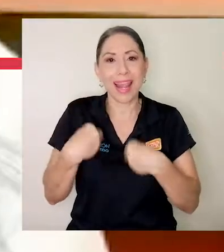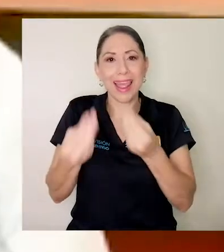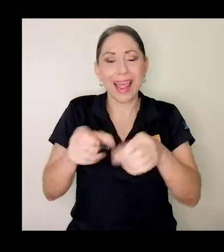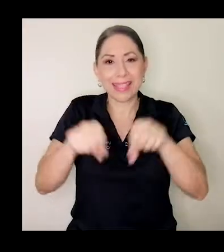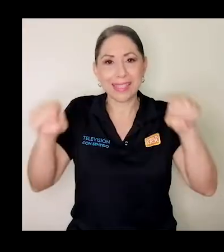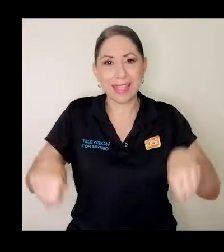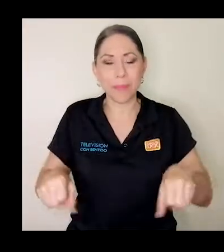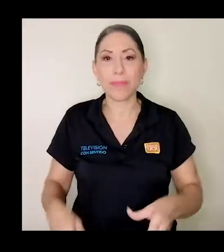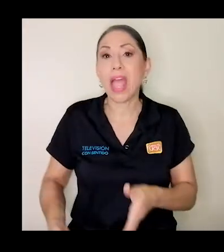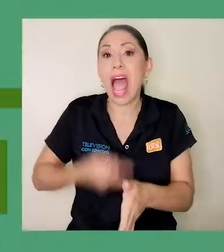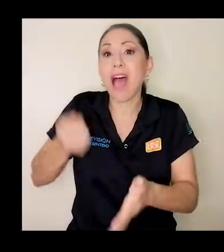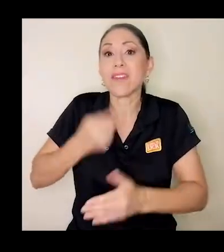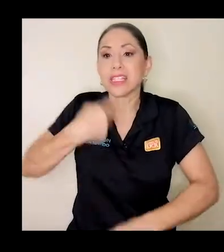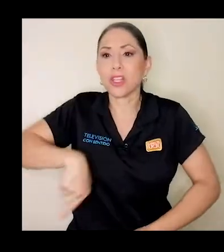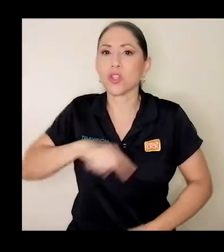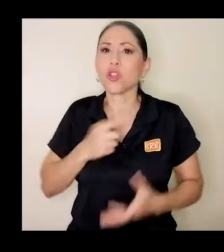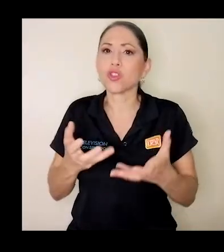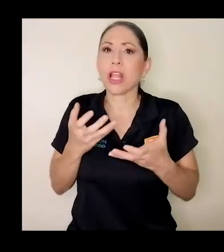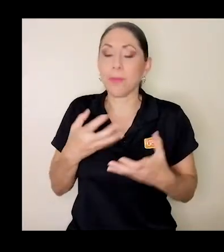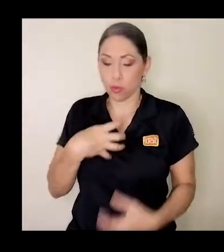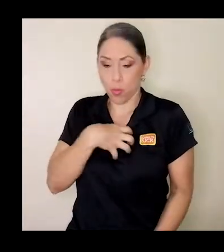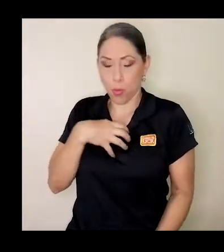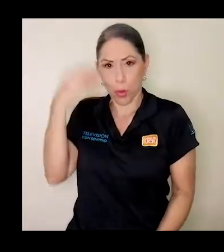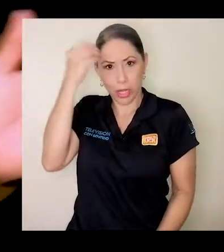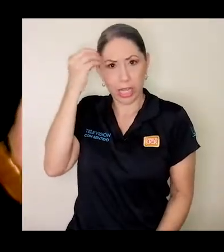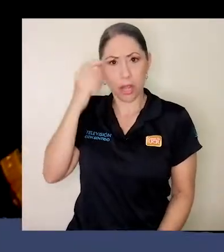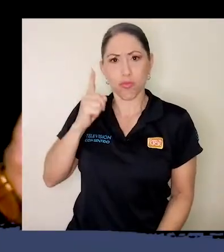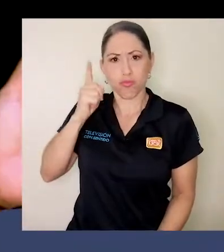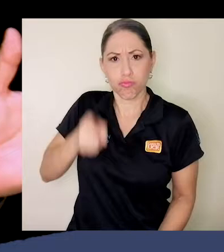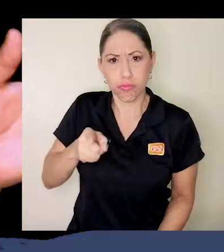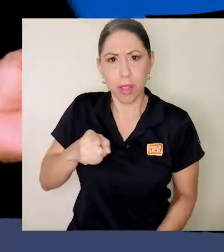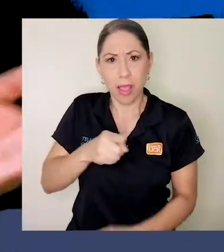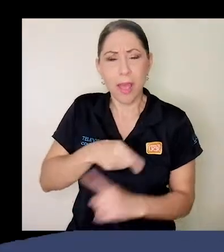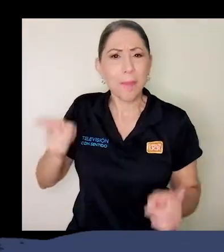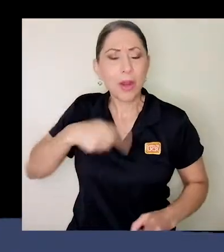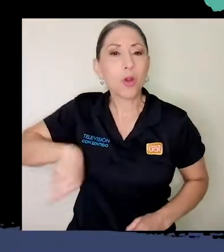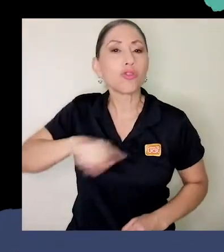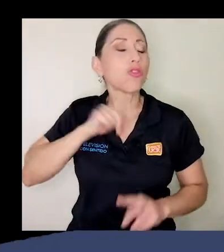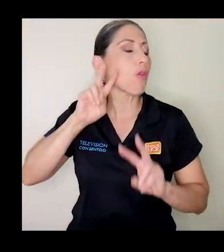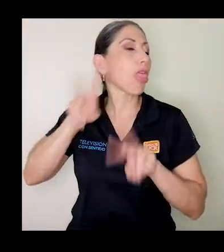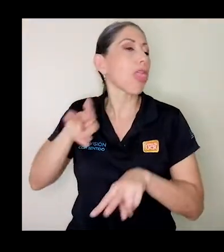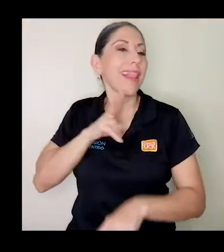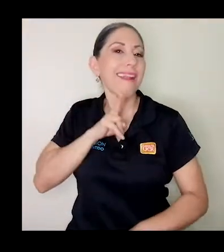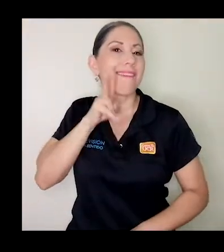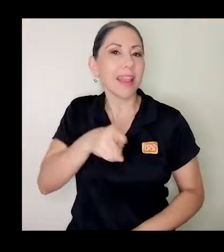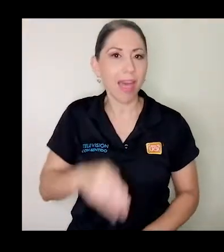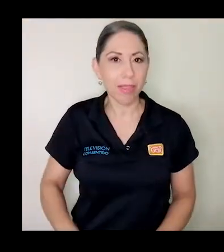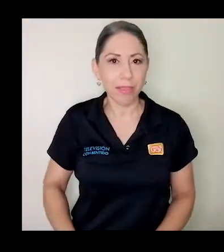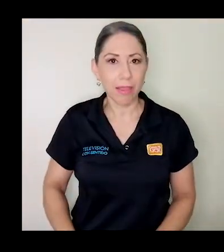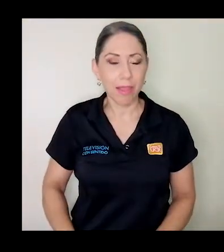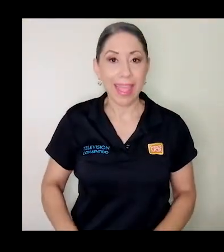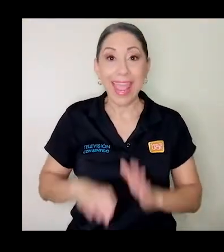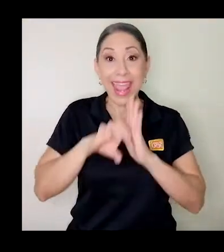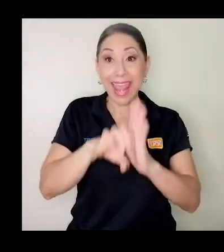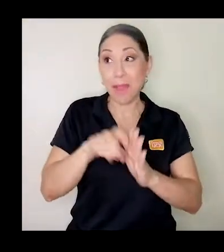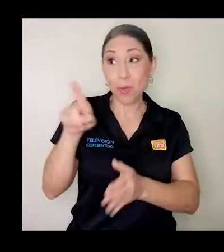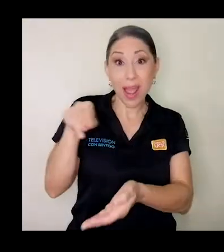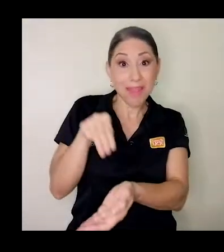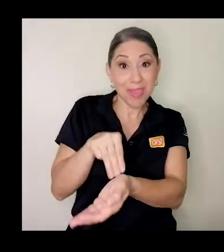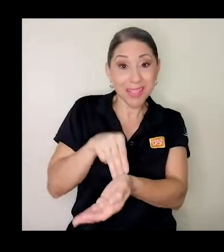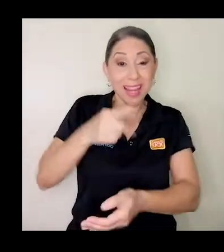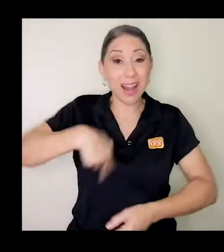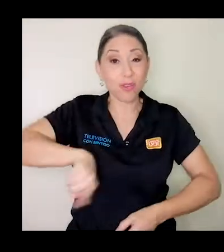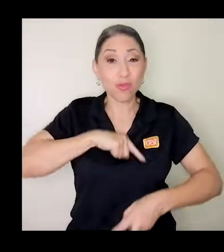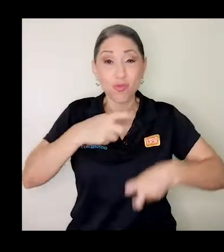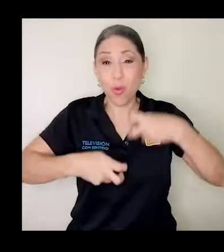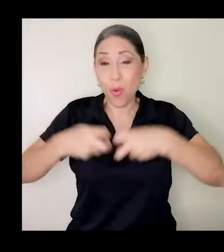ofrecer. A veces queremos imponer nuestro criterio y obviamos la realidad de lo que hay que vivir. Por ejemplo, nosotros ahí